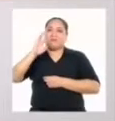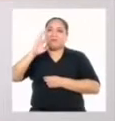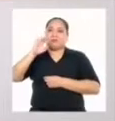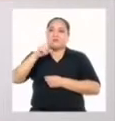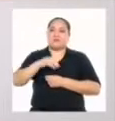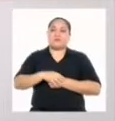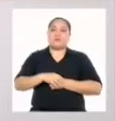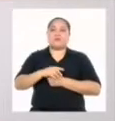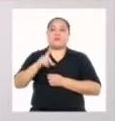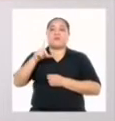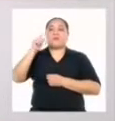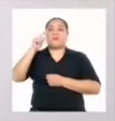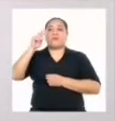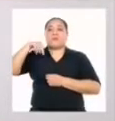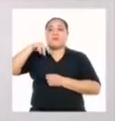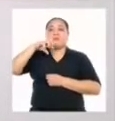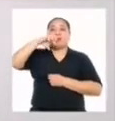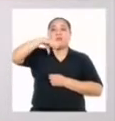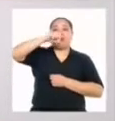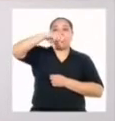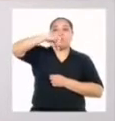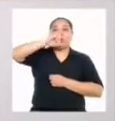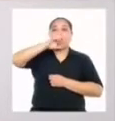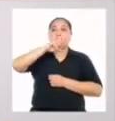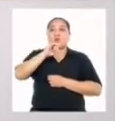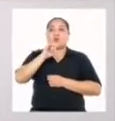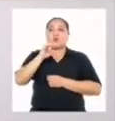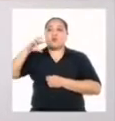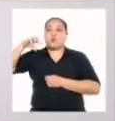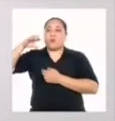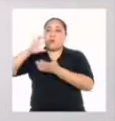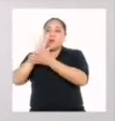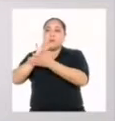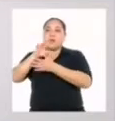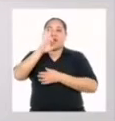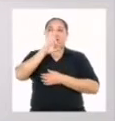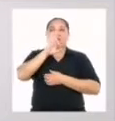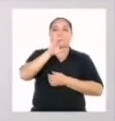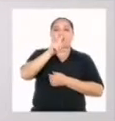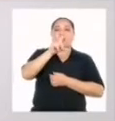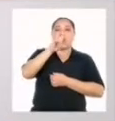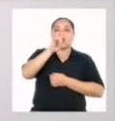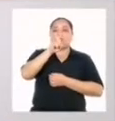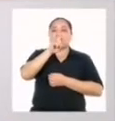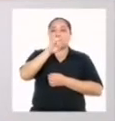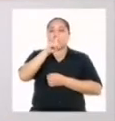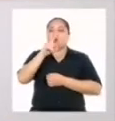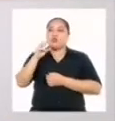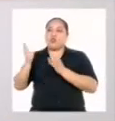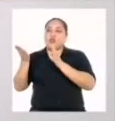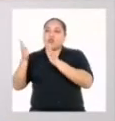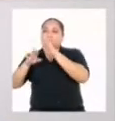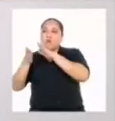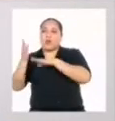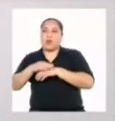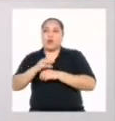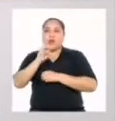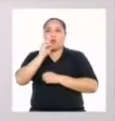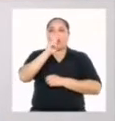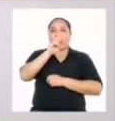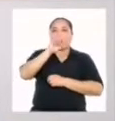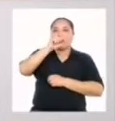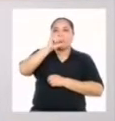del latín papyrus, que significa papel, y flexus, doblar. Por otro lado, origami procede